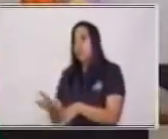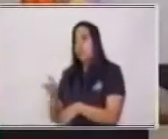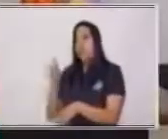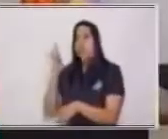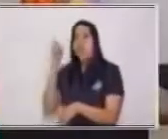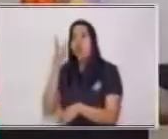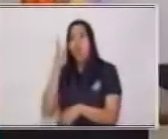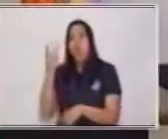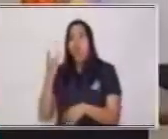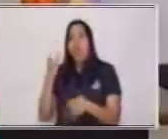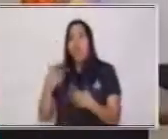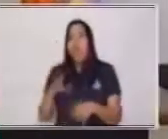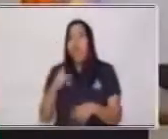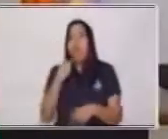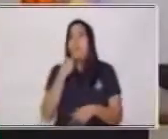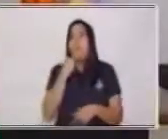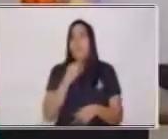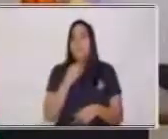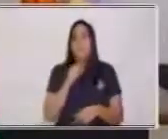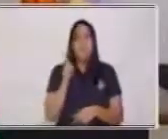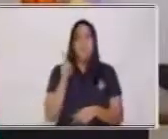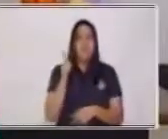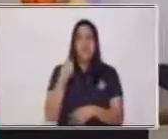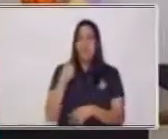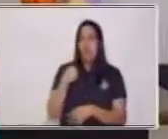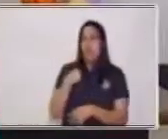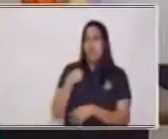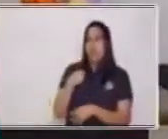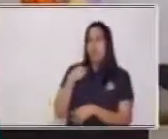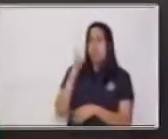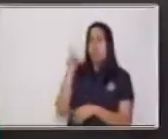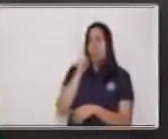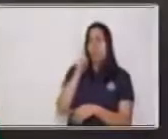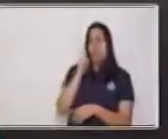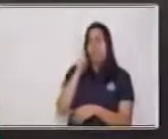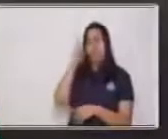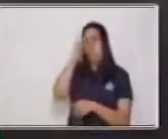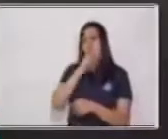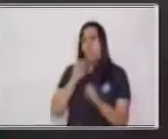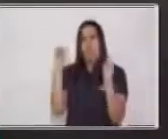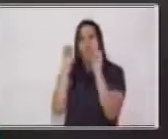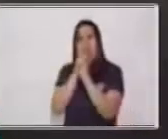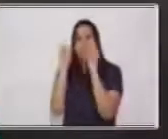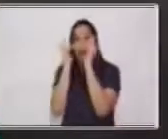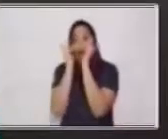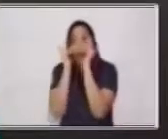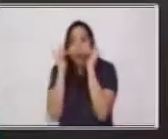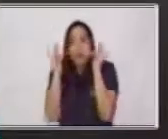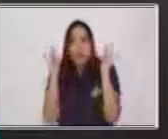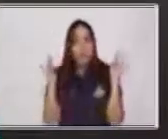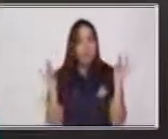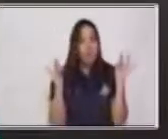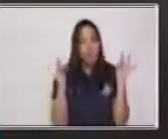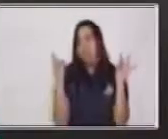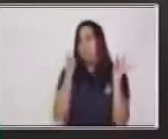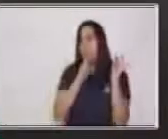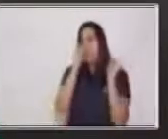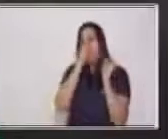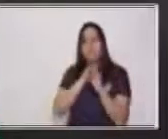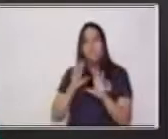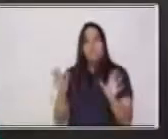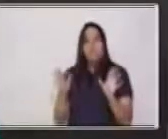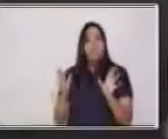oración. No vi a nadie. Tiene unas palabras claves. No y nadie.